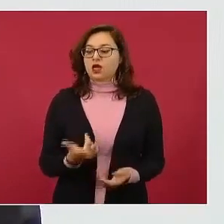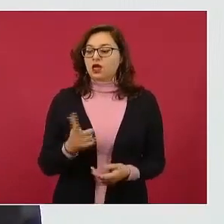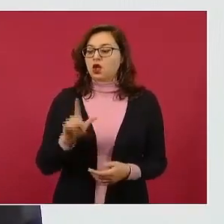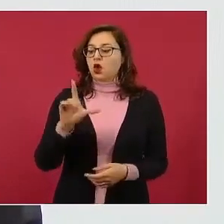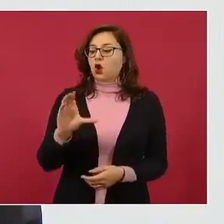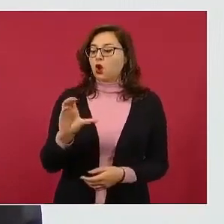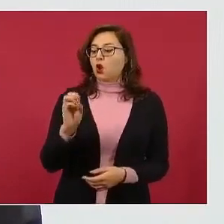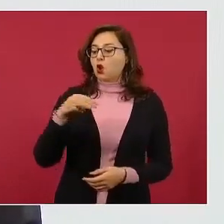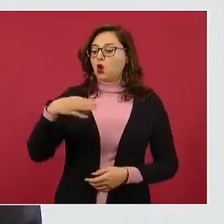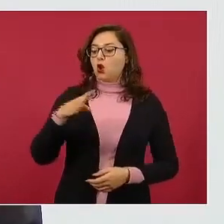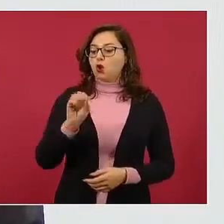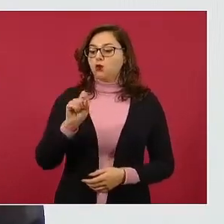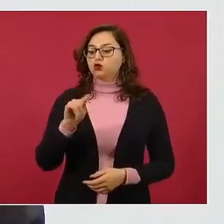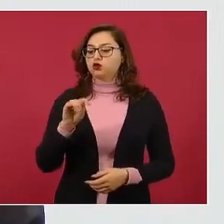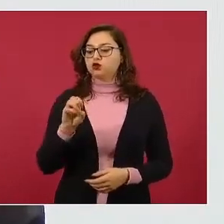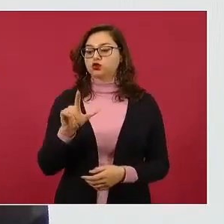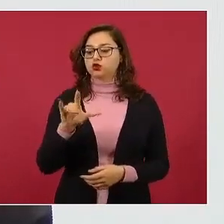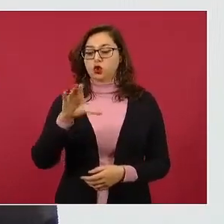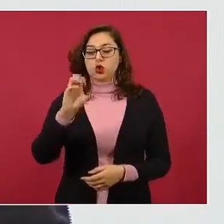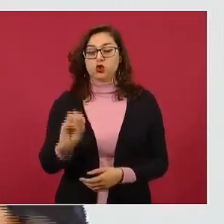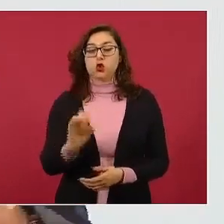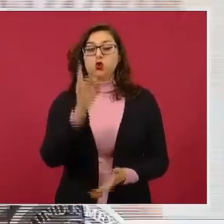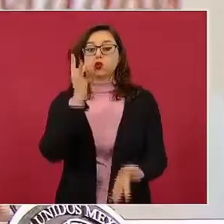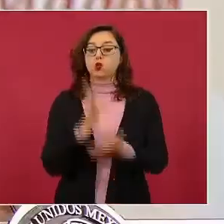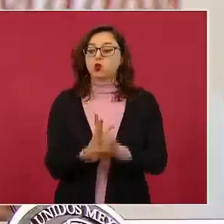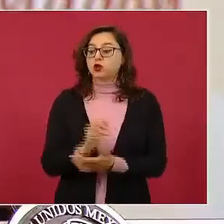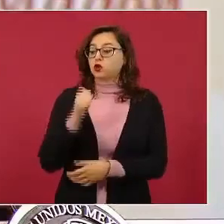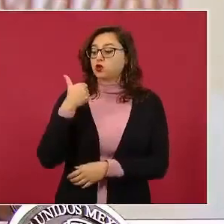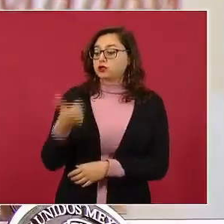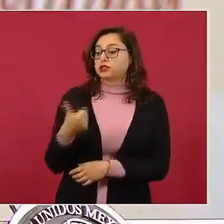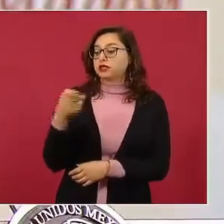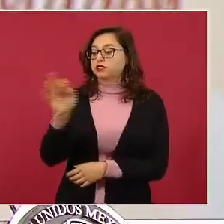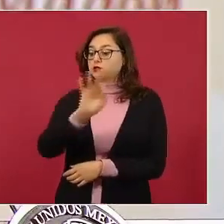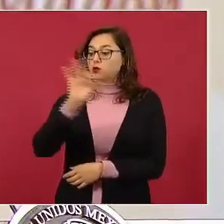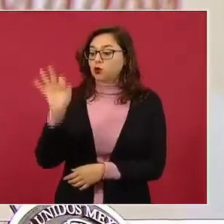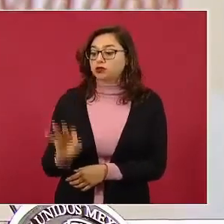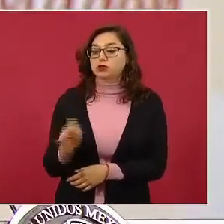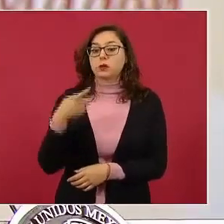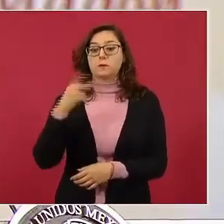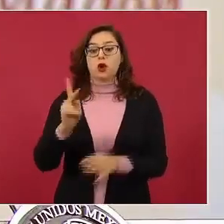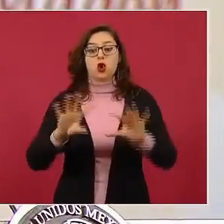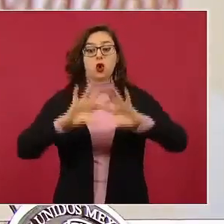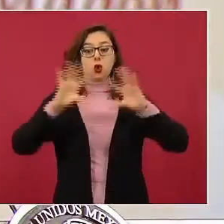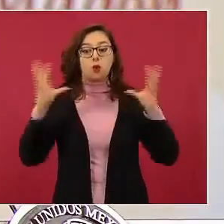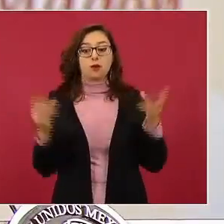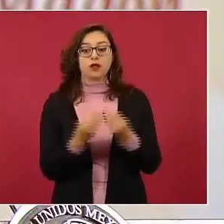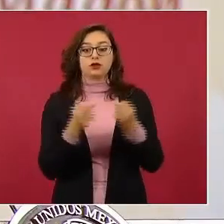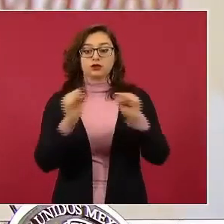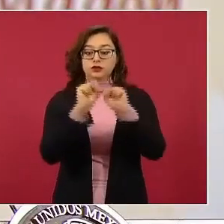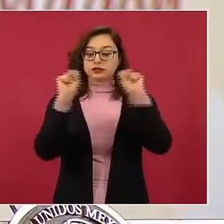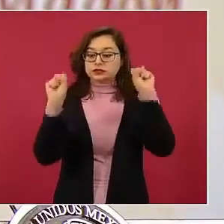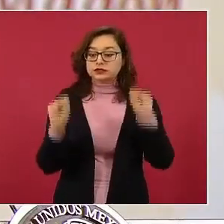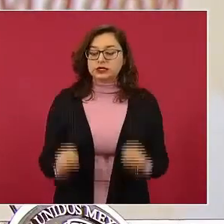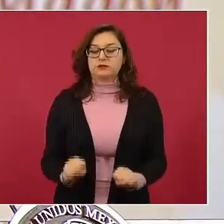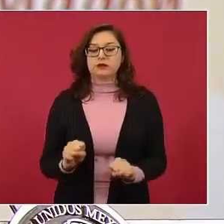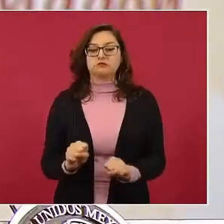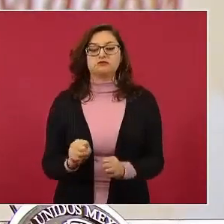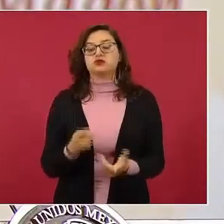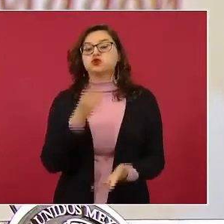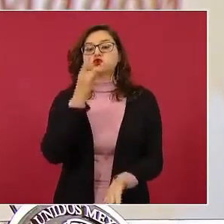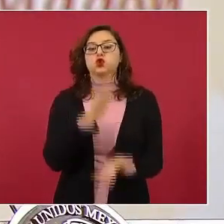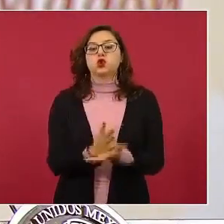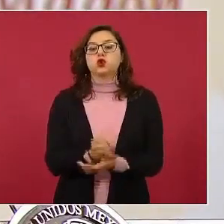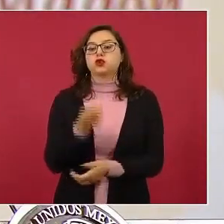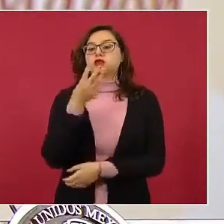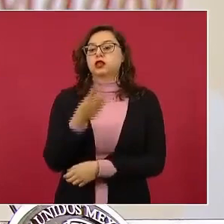energía que produce la CFE es con combustóleo, pero si lo integramos al sistema eléctrico nacional, representa el 3.1%.